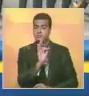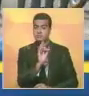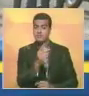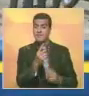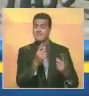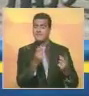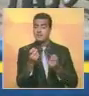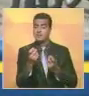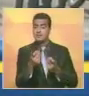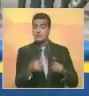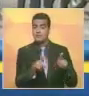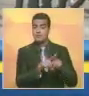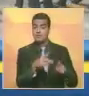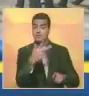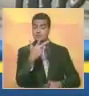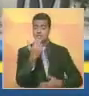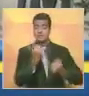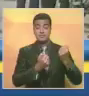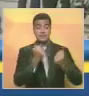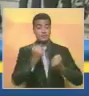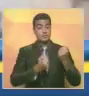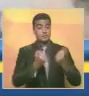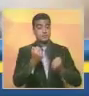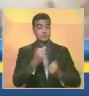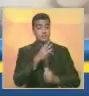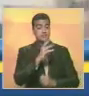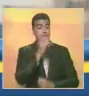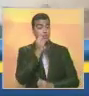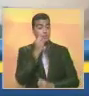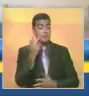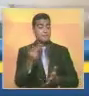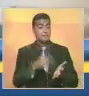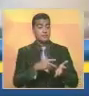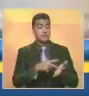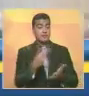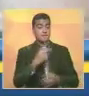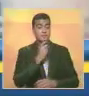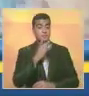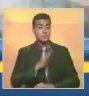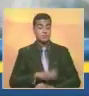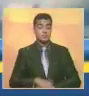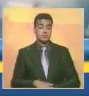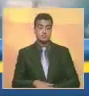falta por ubicar un tercer vehículo y al sexto hombre que participó en el doble crimen